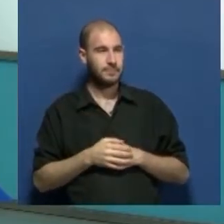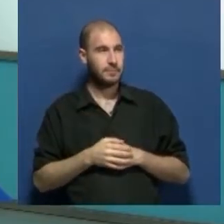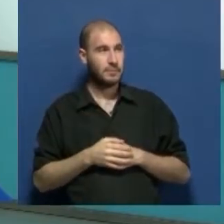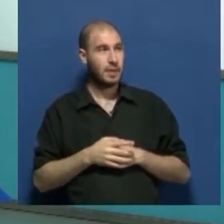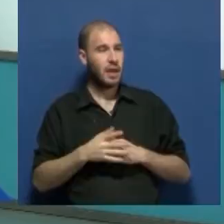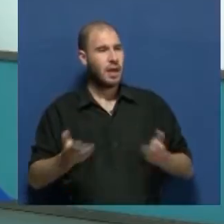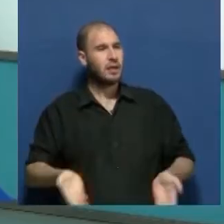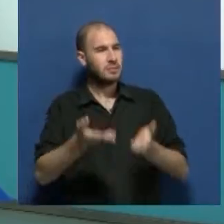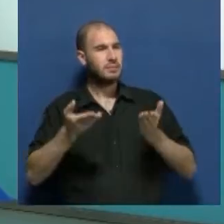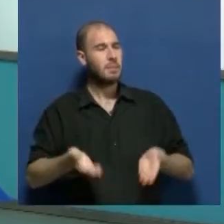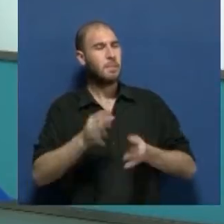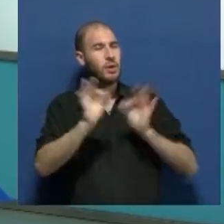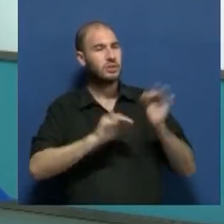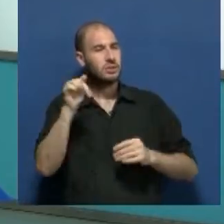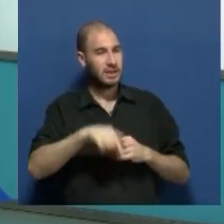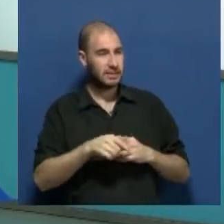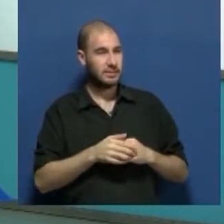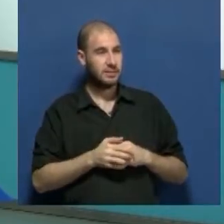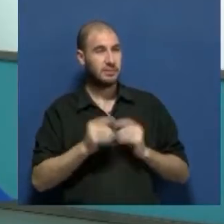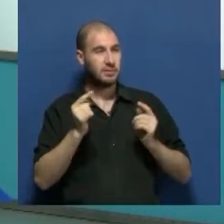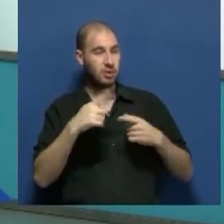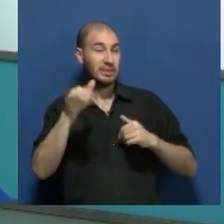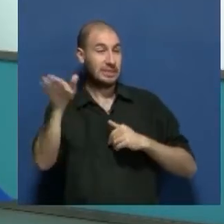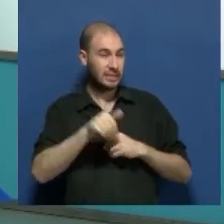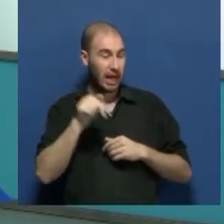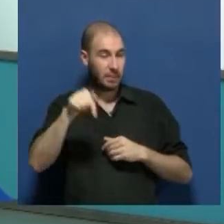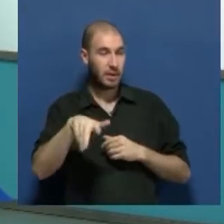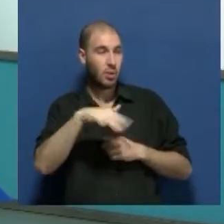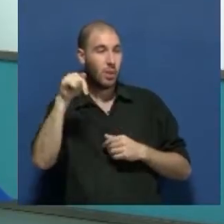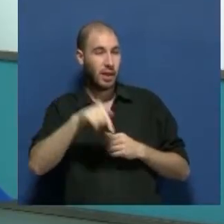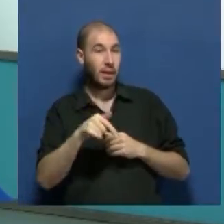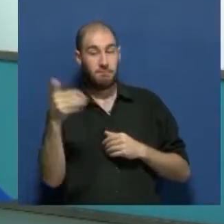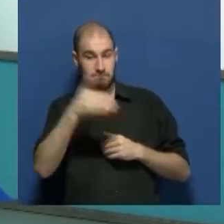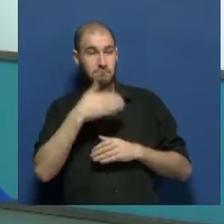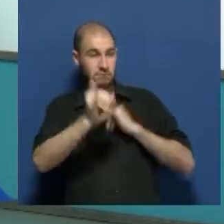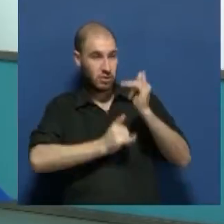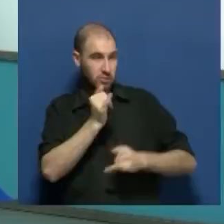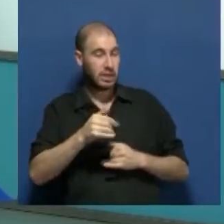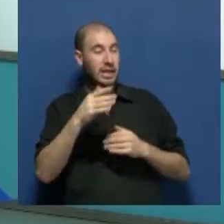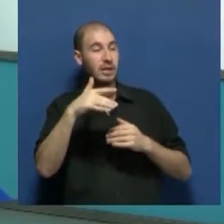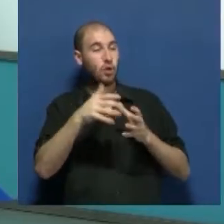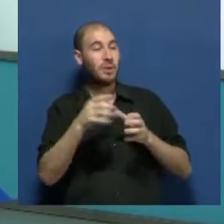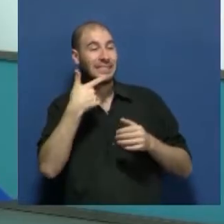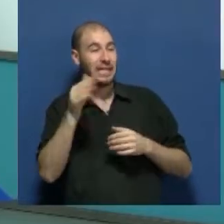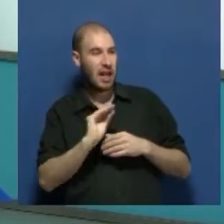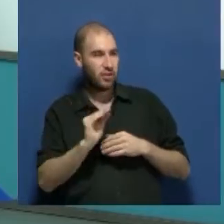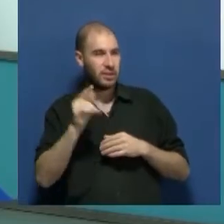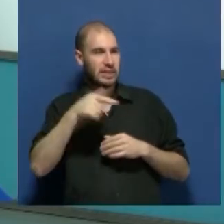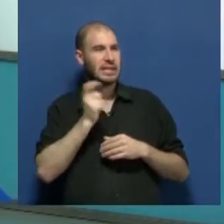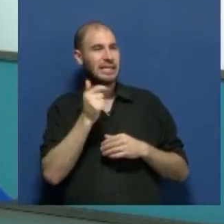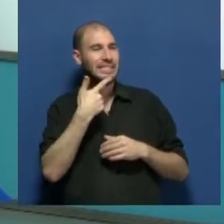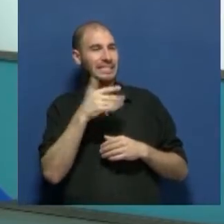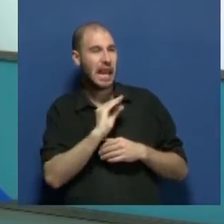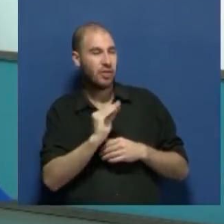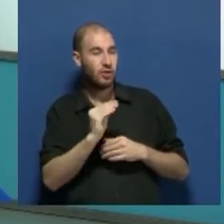El impulsor de este proyecto y de esta citación allí para que vayan a dar explicaciones hacia la Cámara de Senadores es el